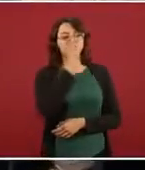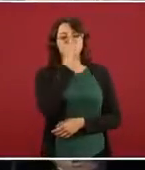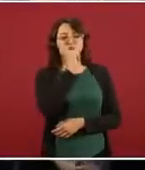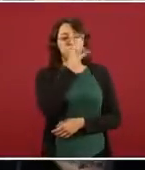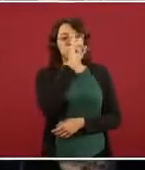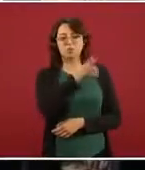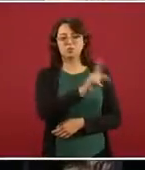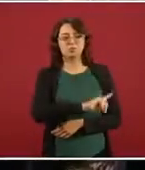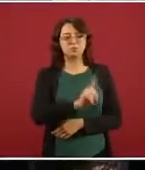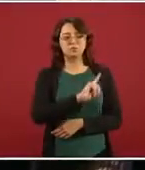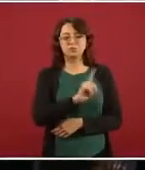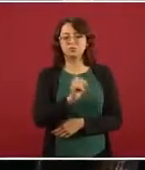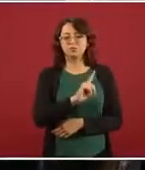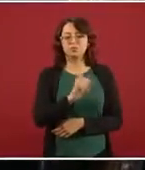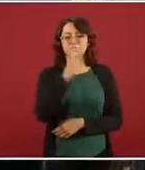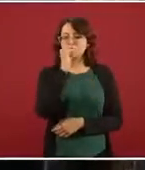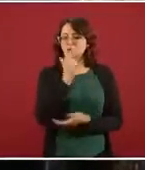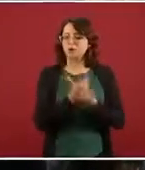gobierno.